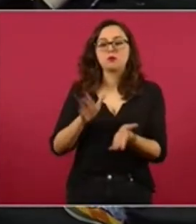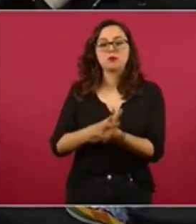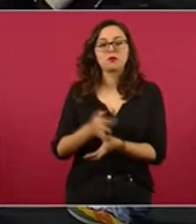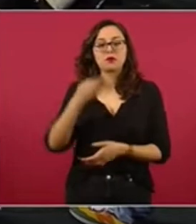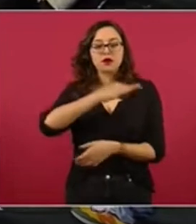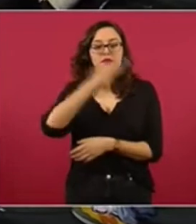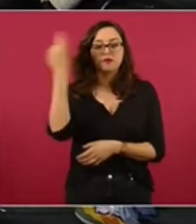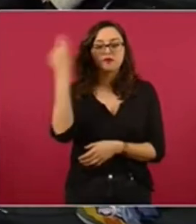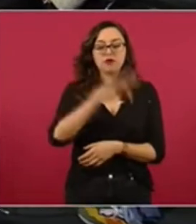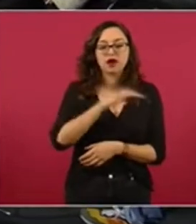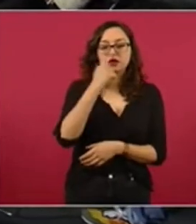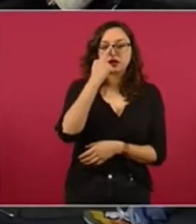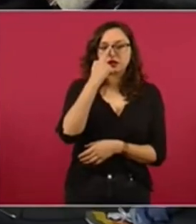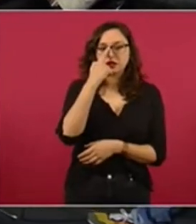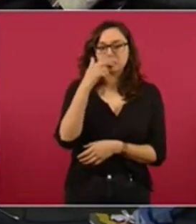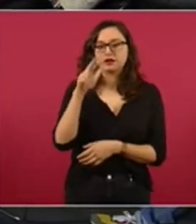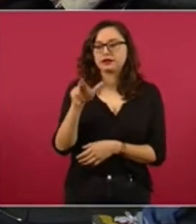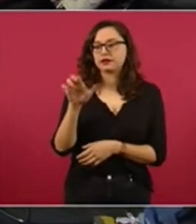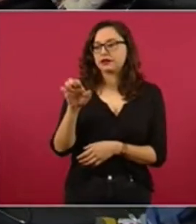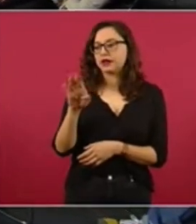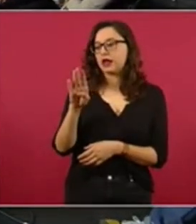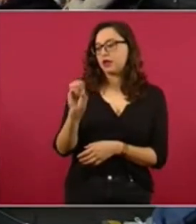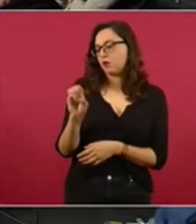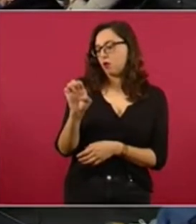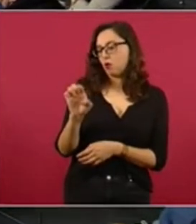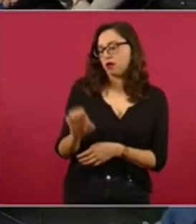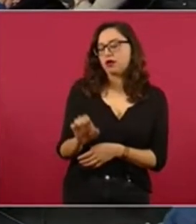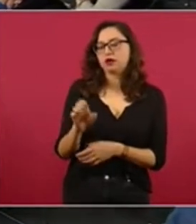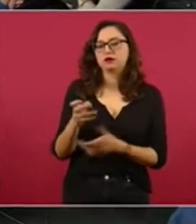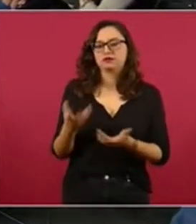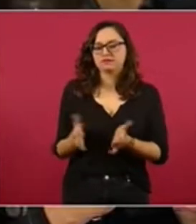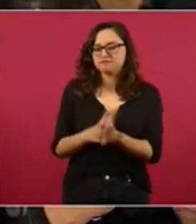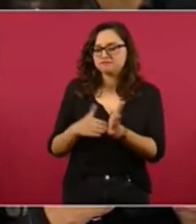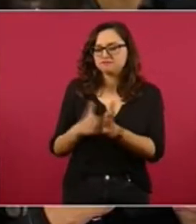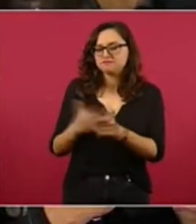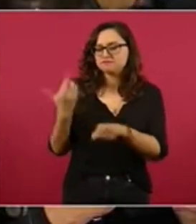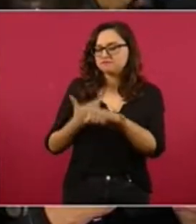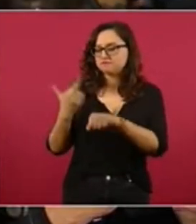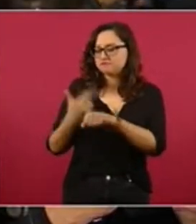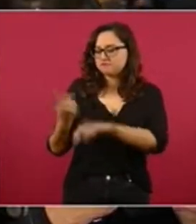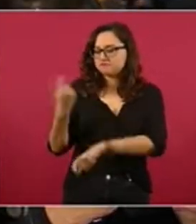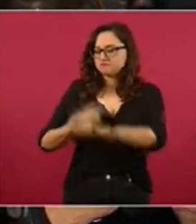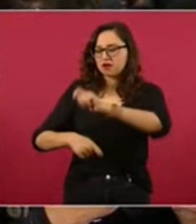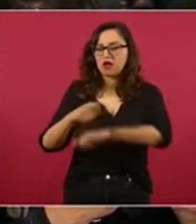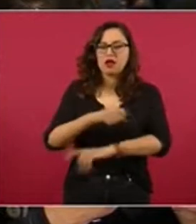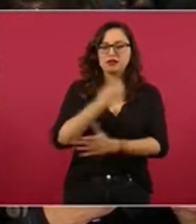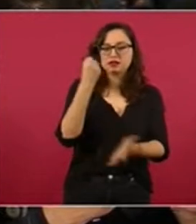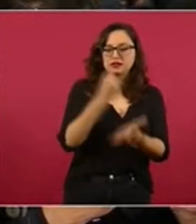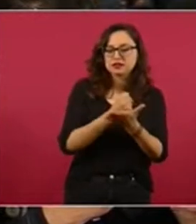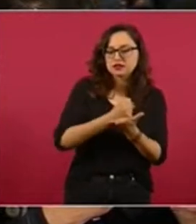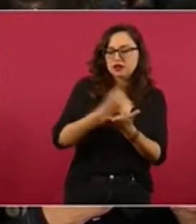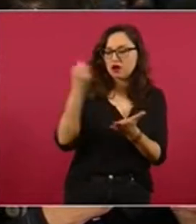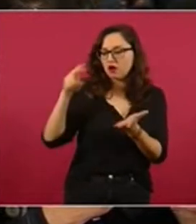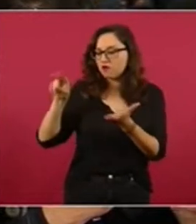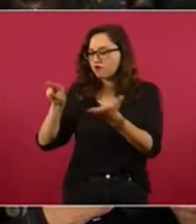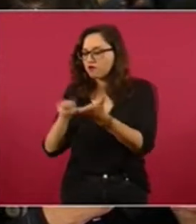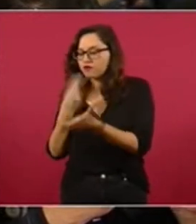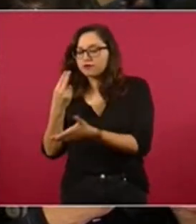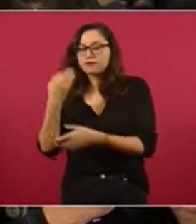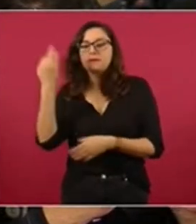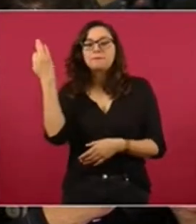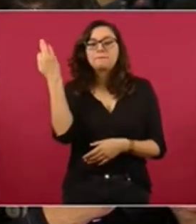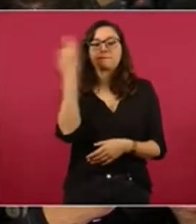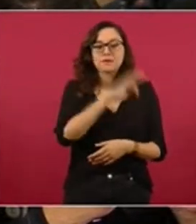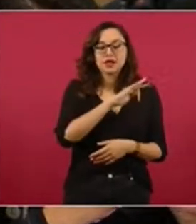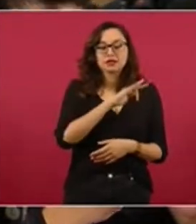la renovación del REBUE y recalcan que los sellos y las firmas son falsas. Este oficio